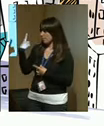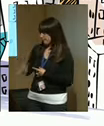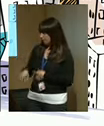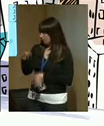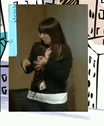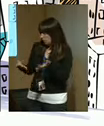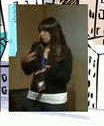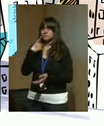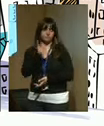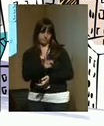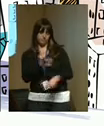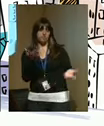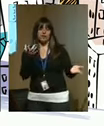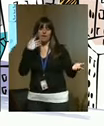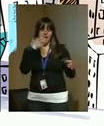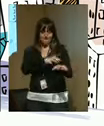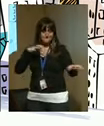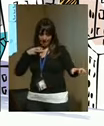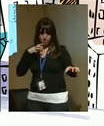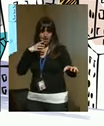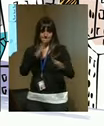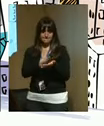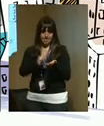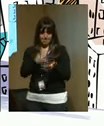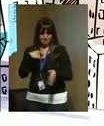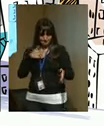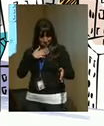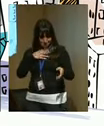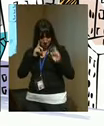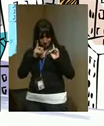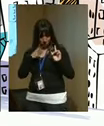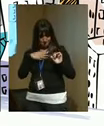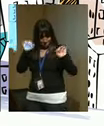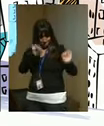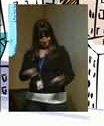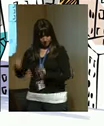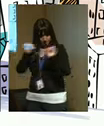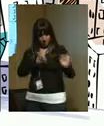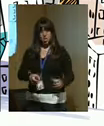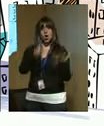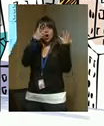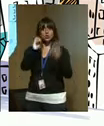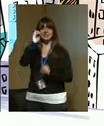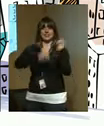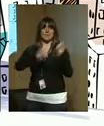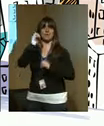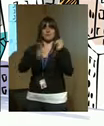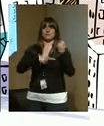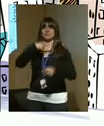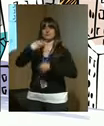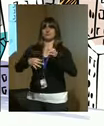tribunales. No, la mayoría de las veces, en mi caso, en mi defensoría, el 80%, el 90% lo